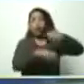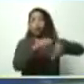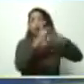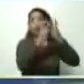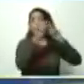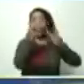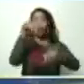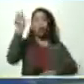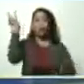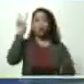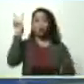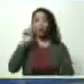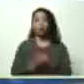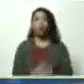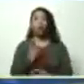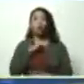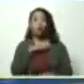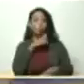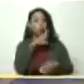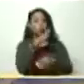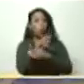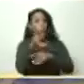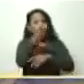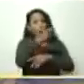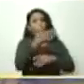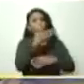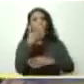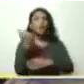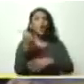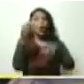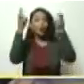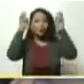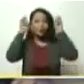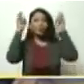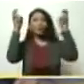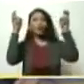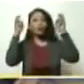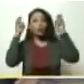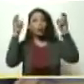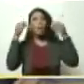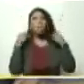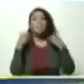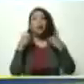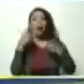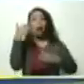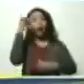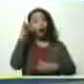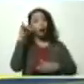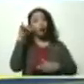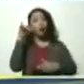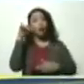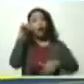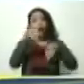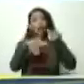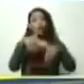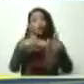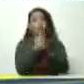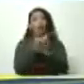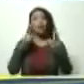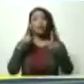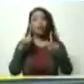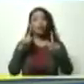paz de Venezuela nosotros vamos a buscar las mejores condiciones para que haya elecciones libres de sanciones